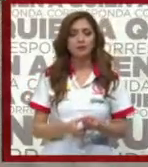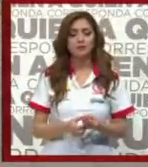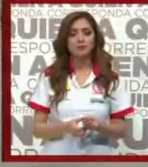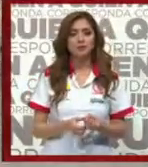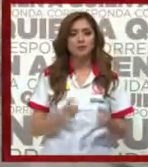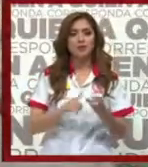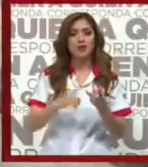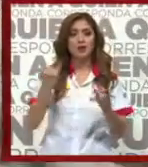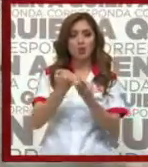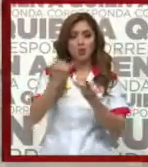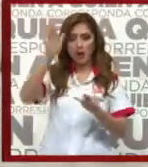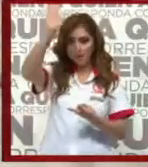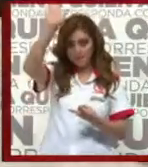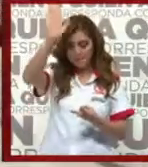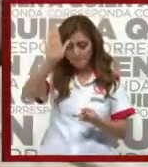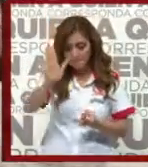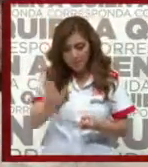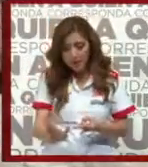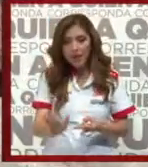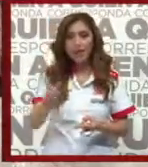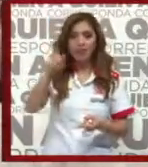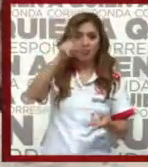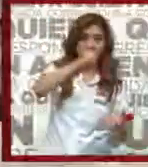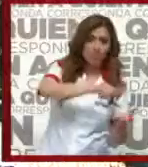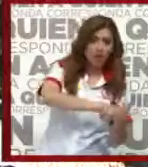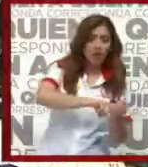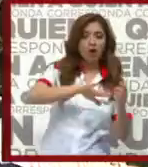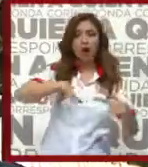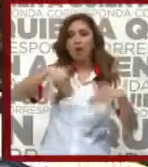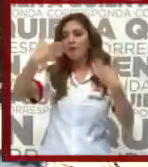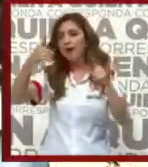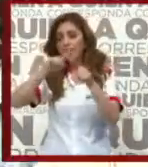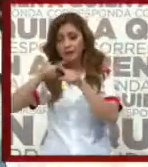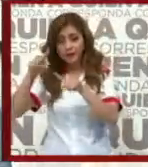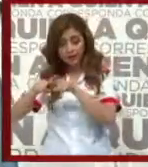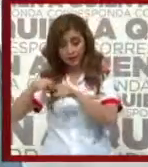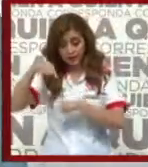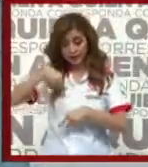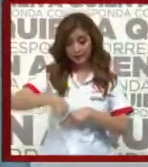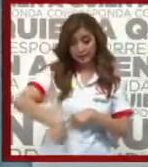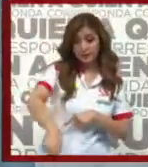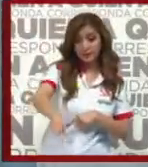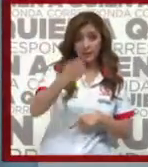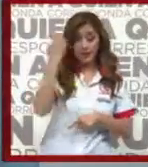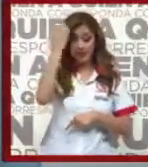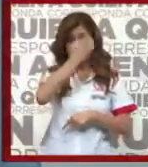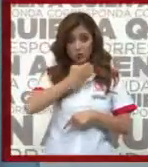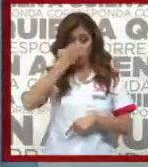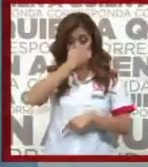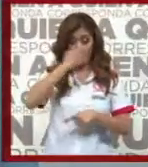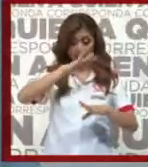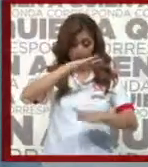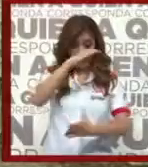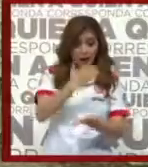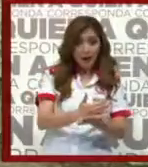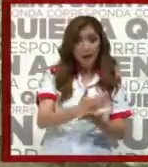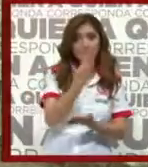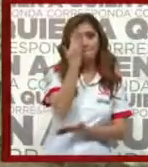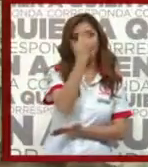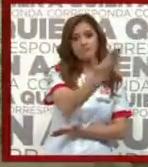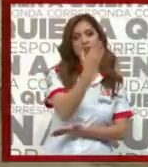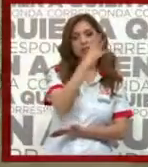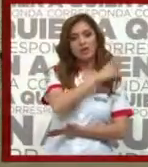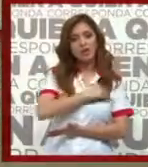la pared por dentro, por fuera, por donde le veas. Ahora que el ciclo escolar está por terminar, piden que sus hijos